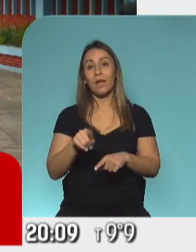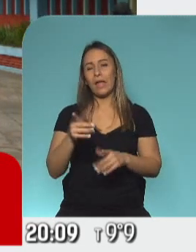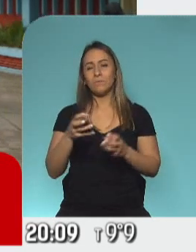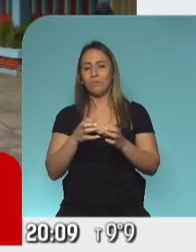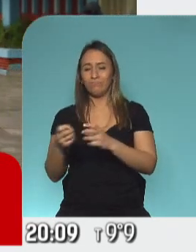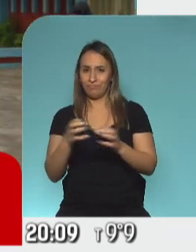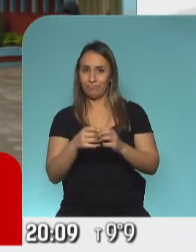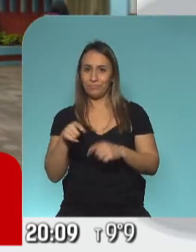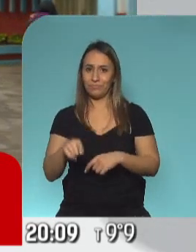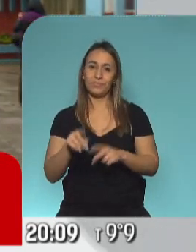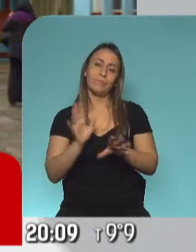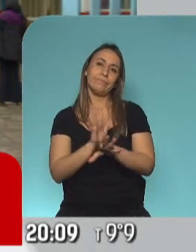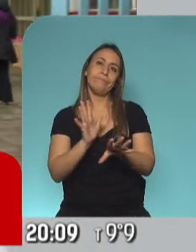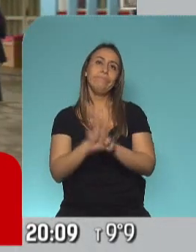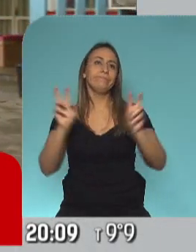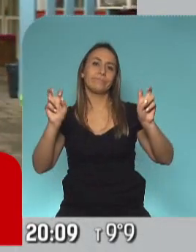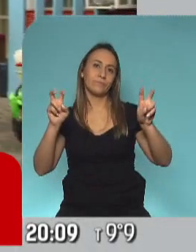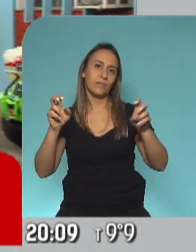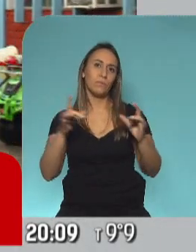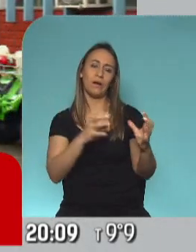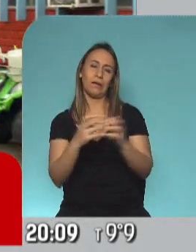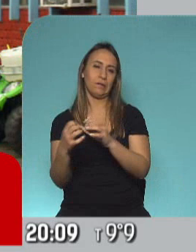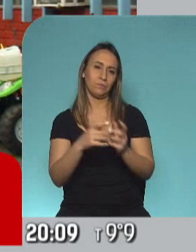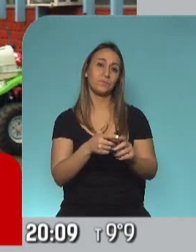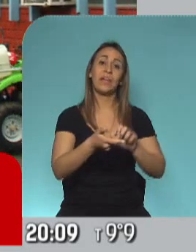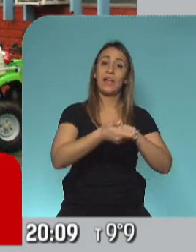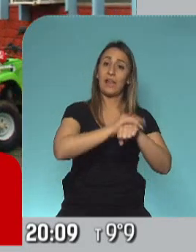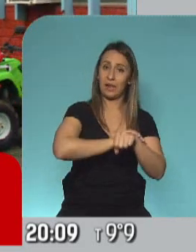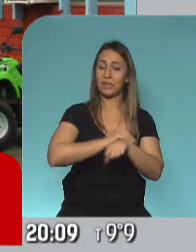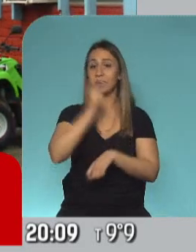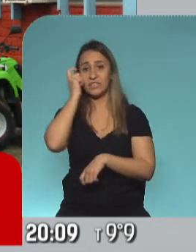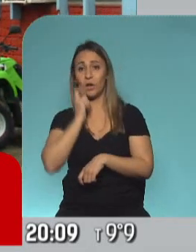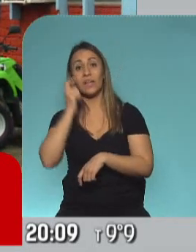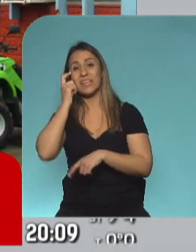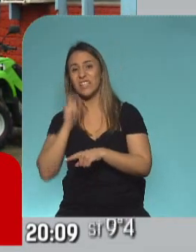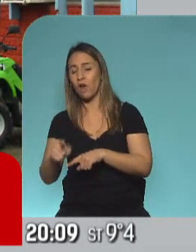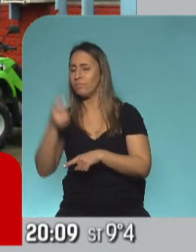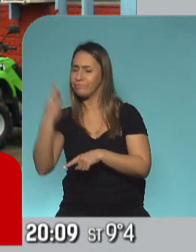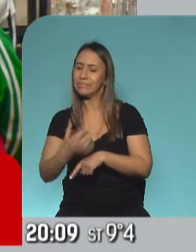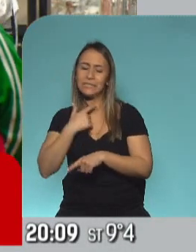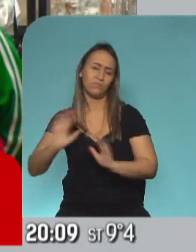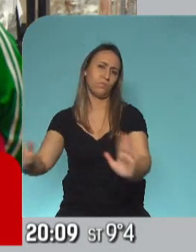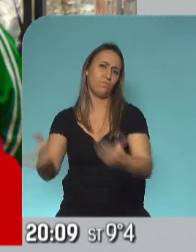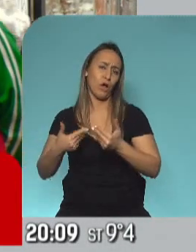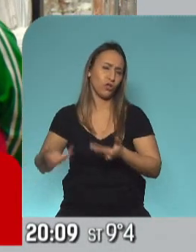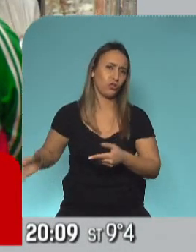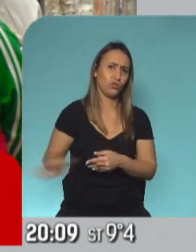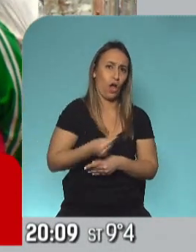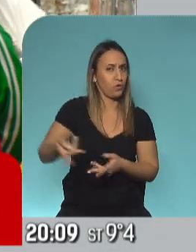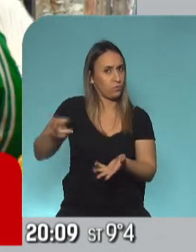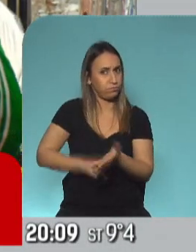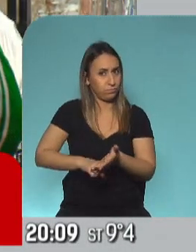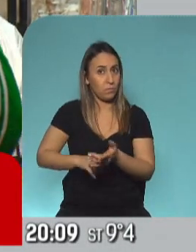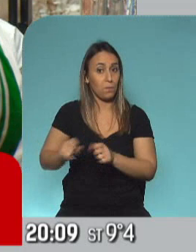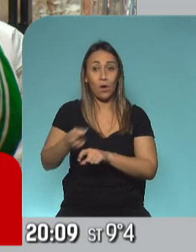entre comillas, lo ponemos entre Kicillof y Larreta. Kicillof es más propenso a que se cierre todo, y lo venimos contando por la preocupación por